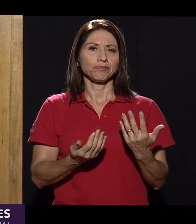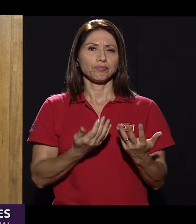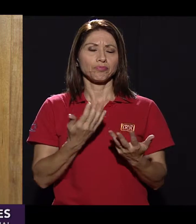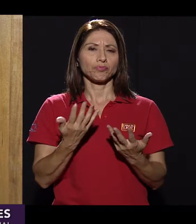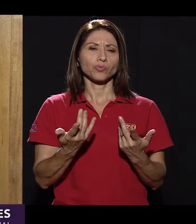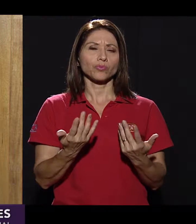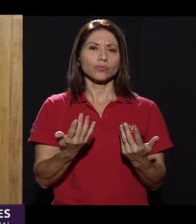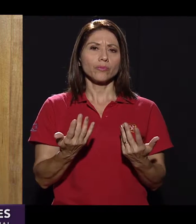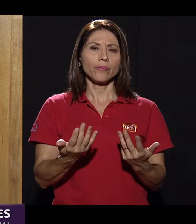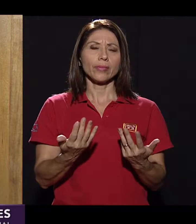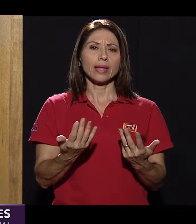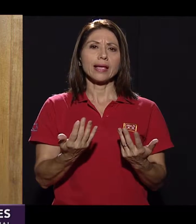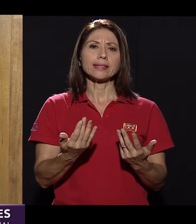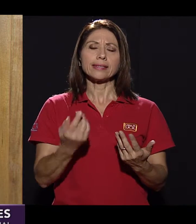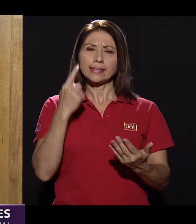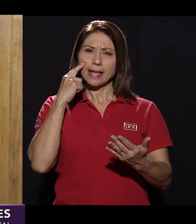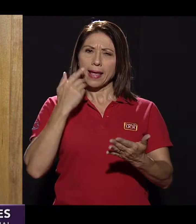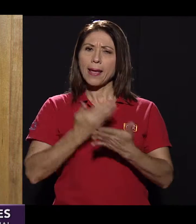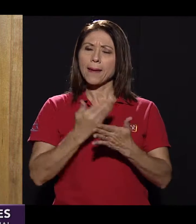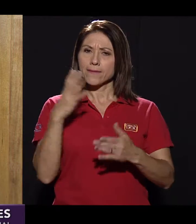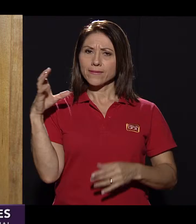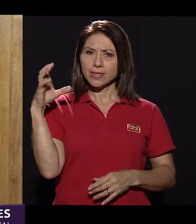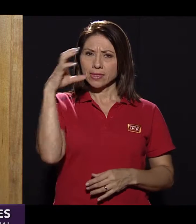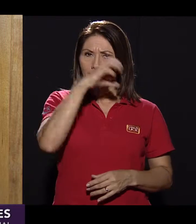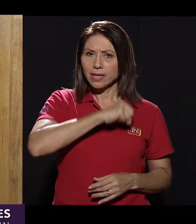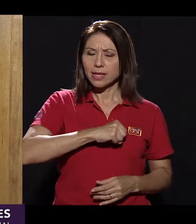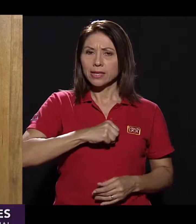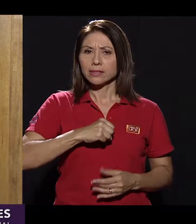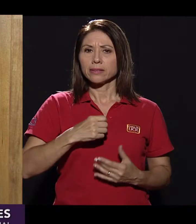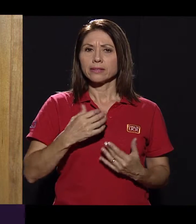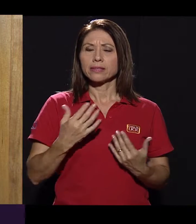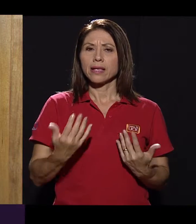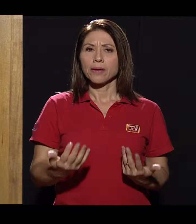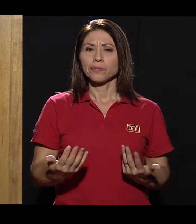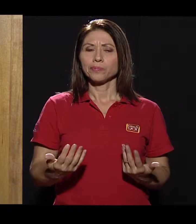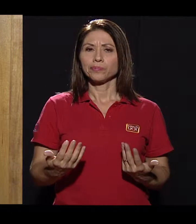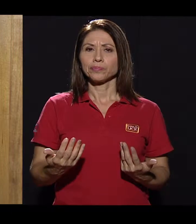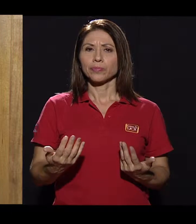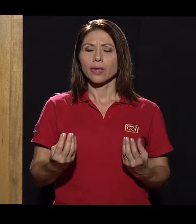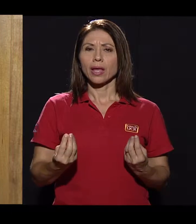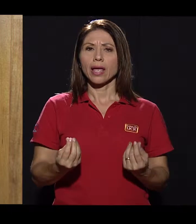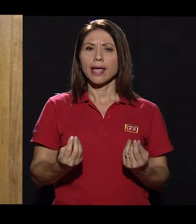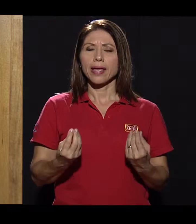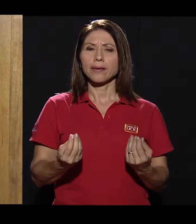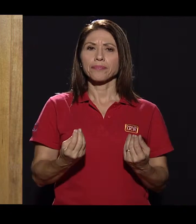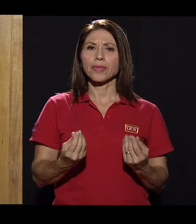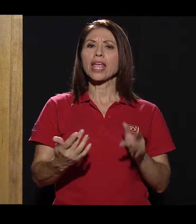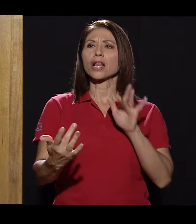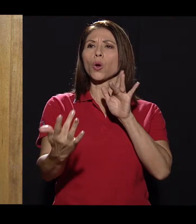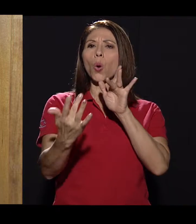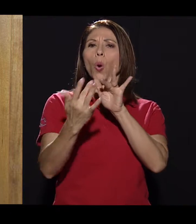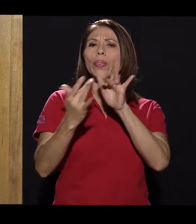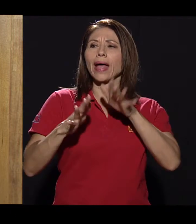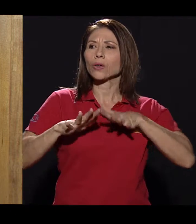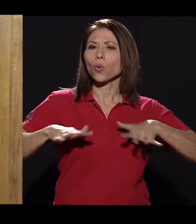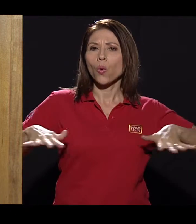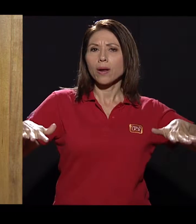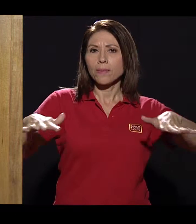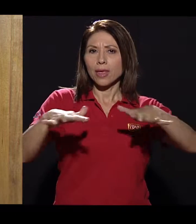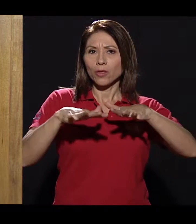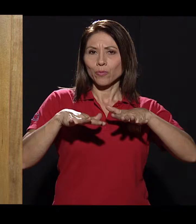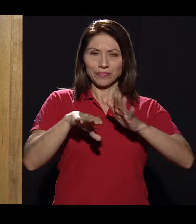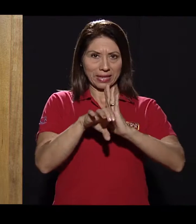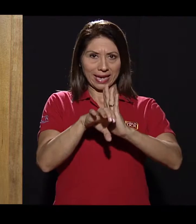que, digamos, se evidencia en el contacto con el medio.